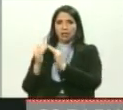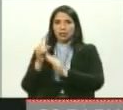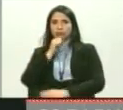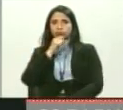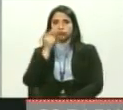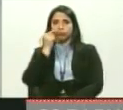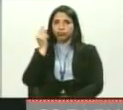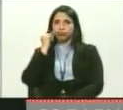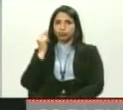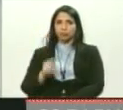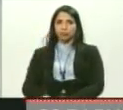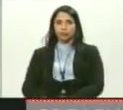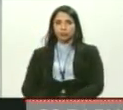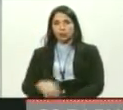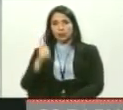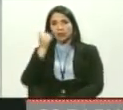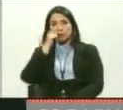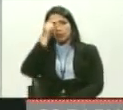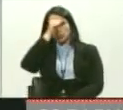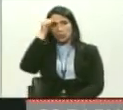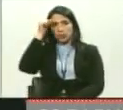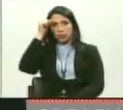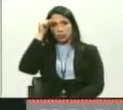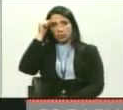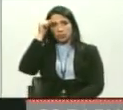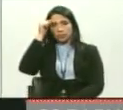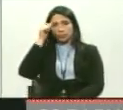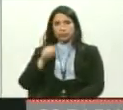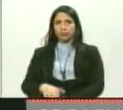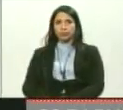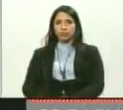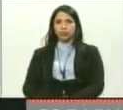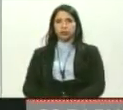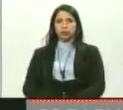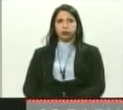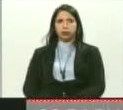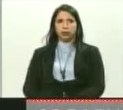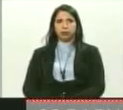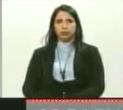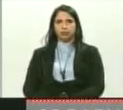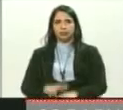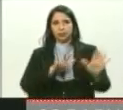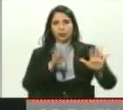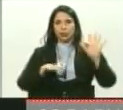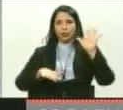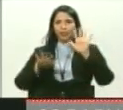mayores, sábado y domingo, Diosdado, tú puedes salir de 8 a 12.